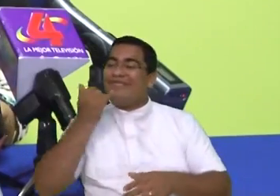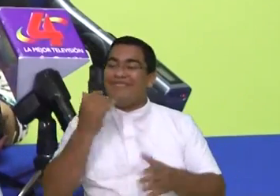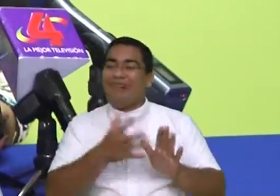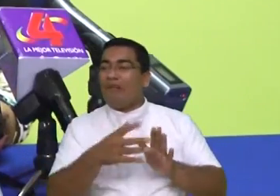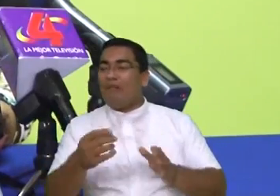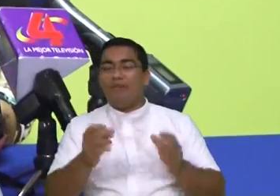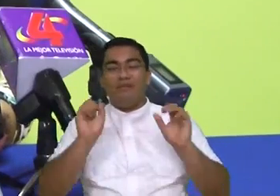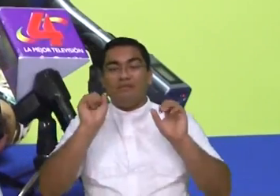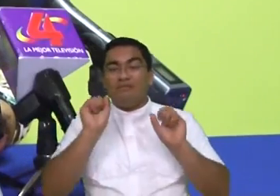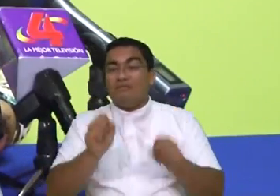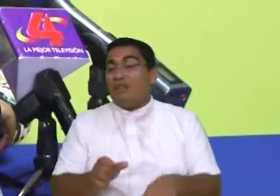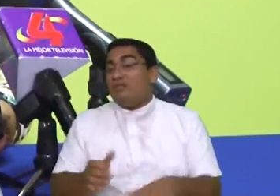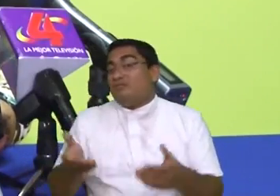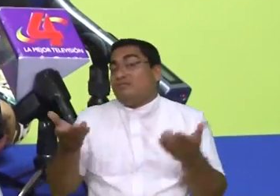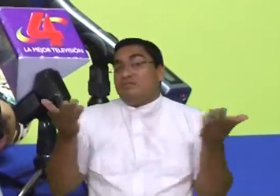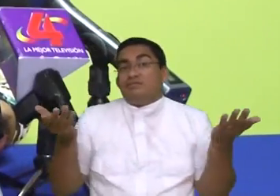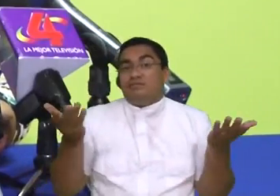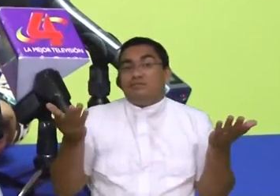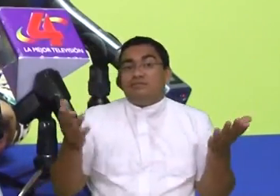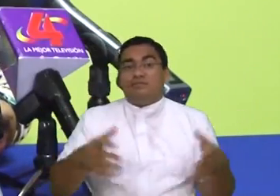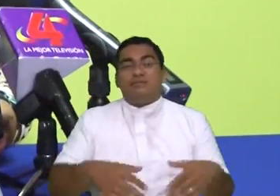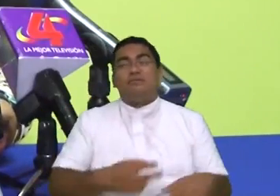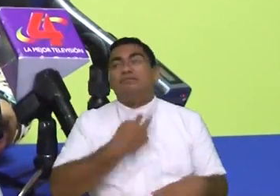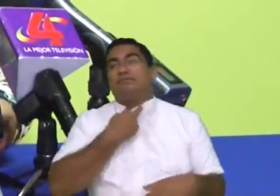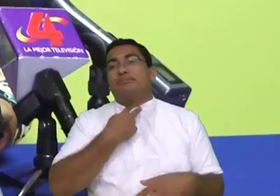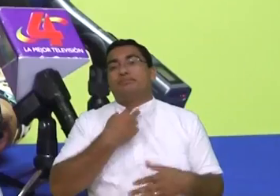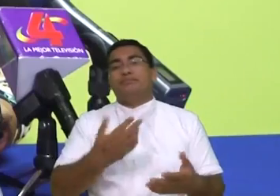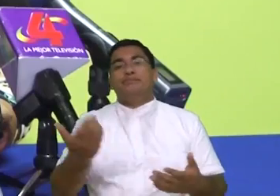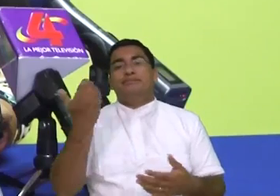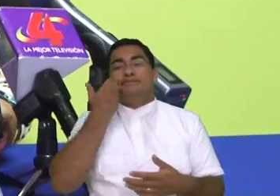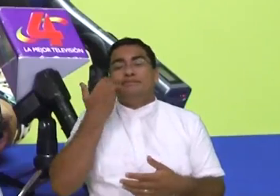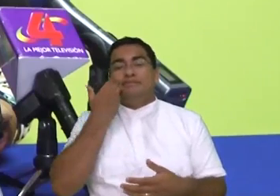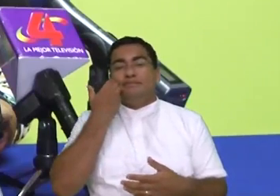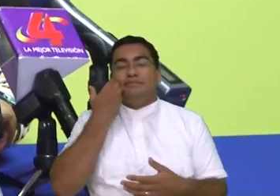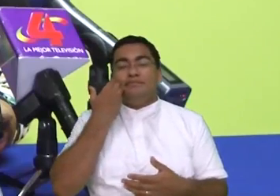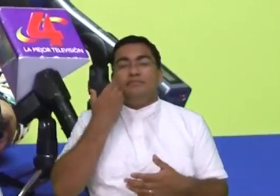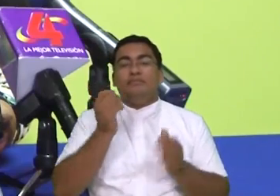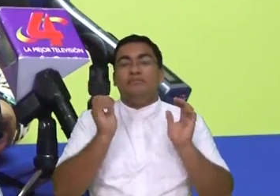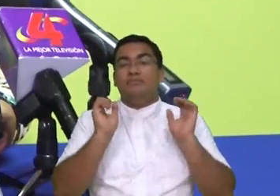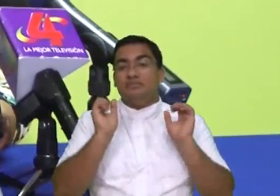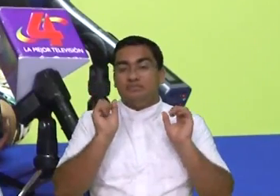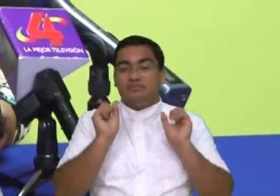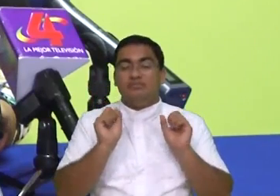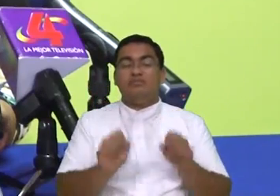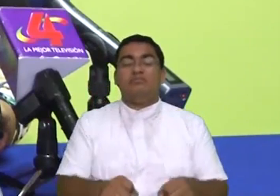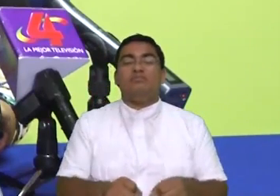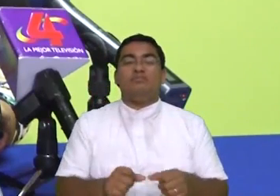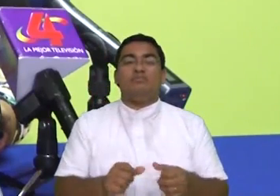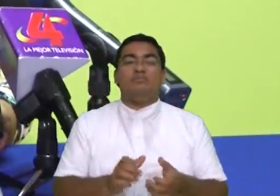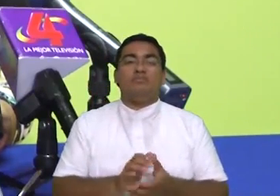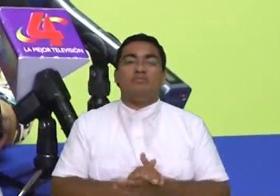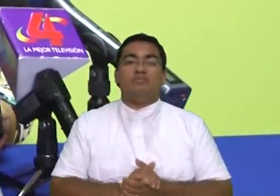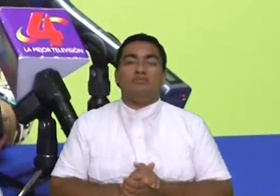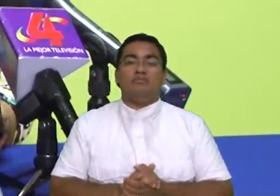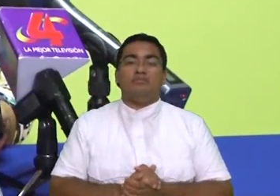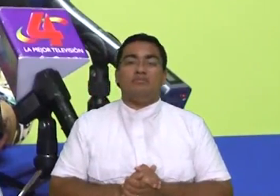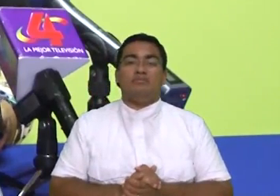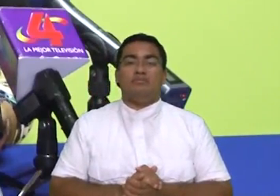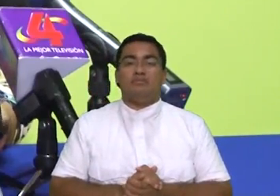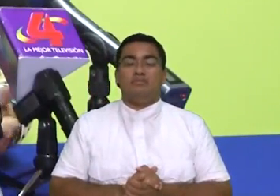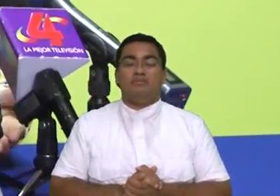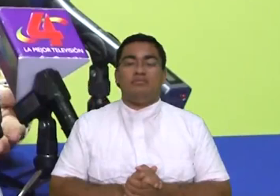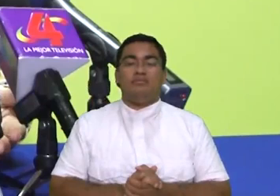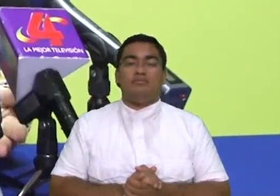contaminados y son tocados por otras personas, puede transmitirse además de manera directa, de esta manera a través de la contaminación de otros